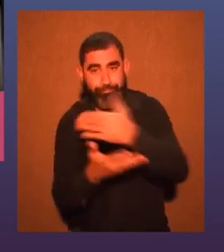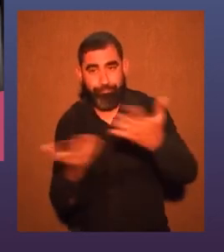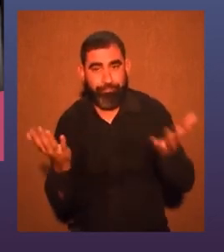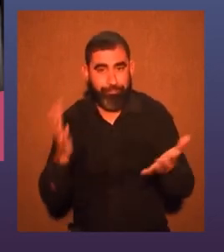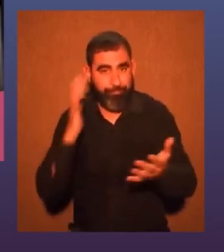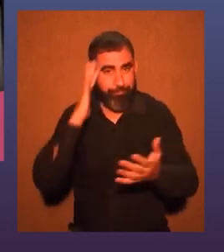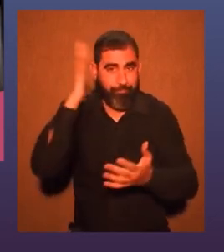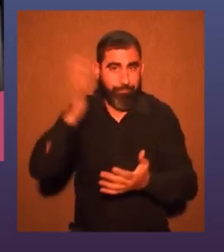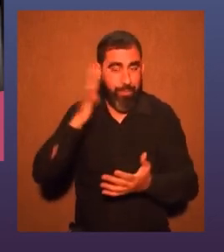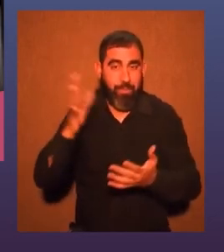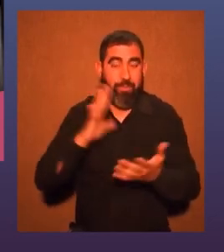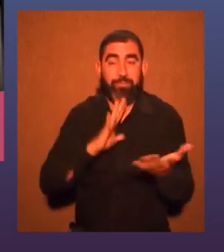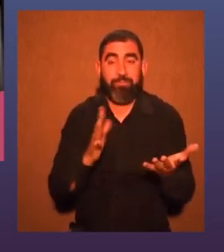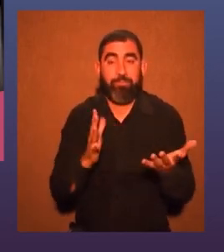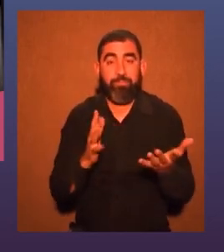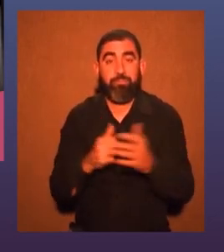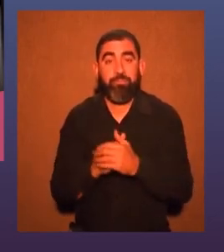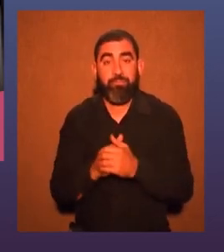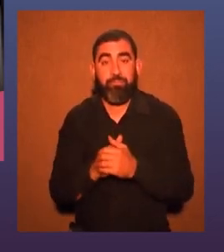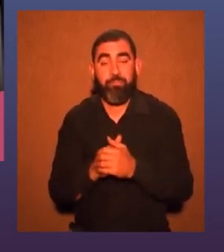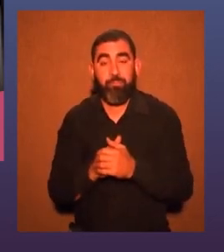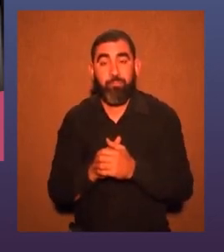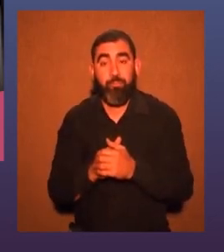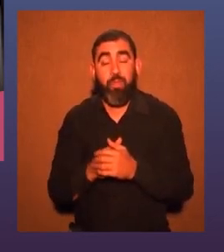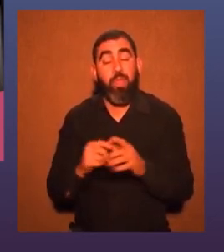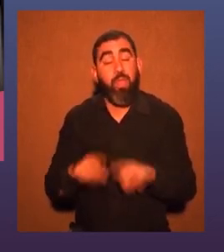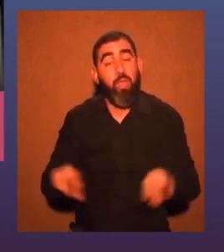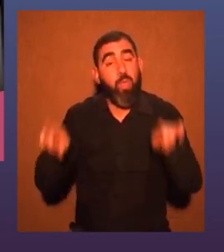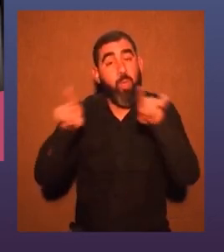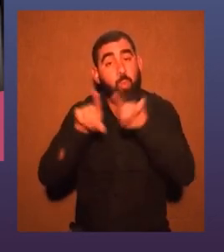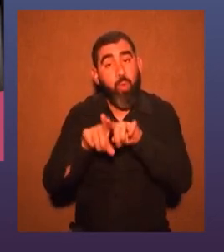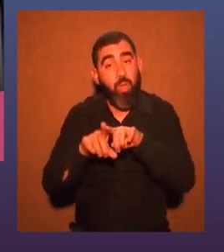a contracorriente. Y de todas maneras,